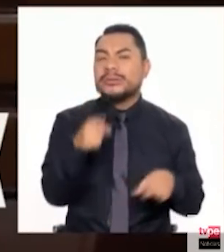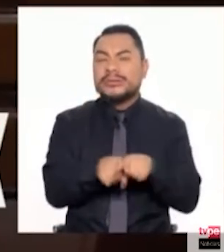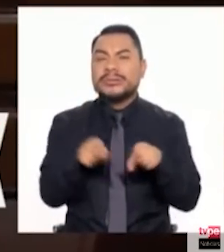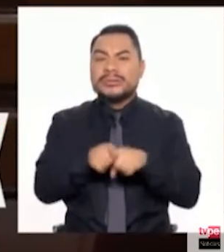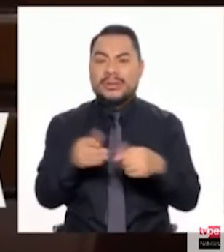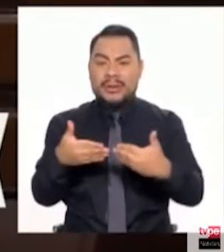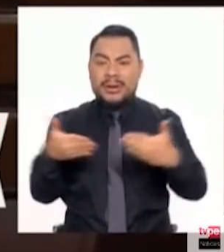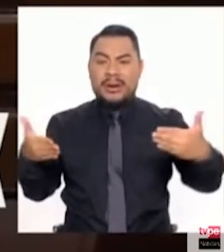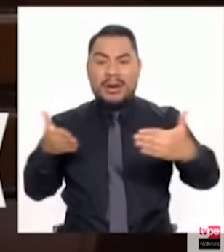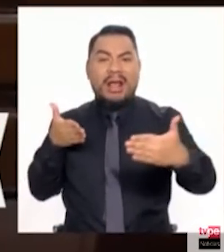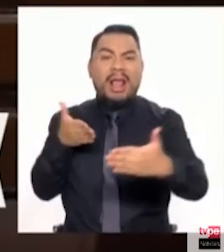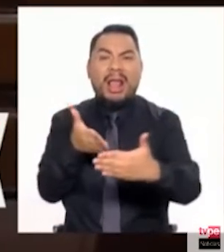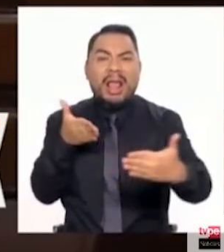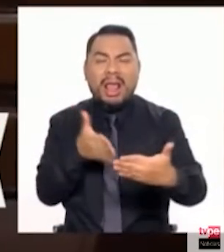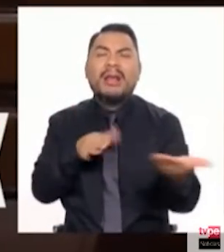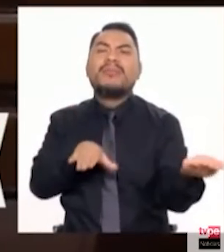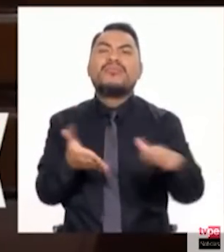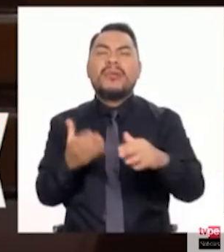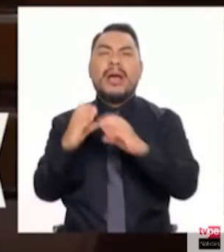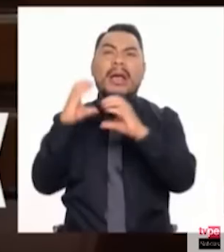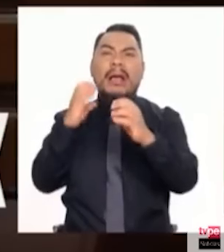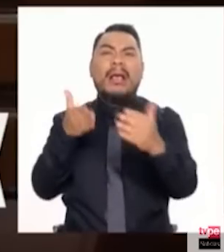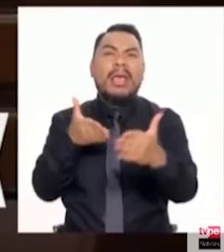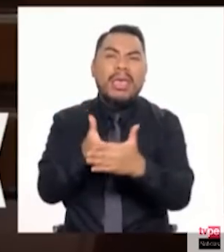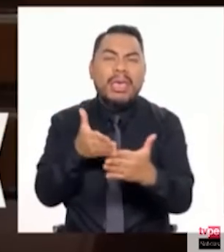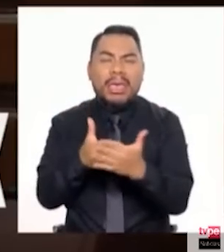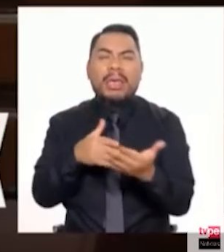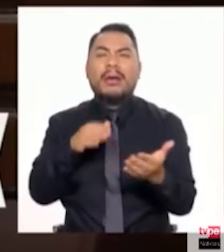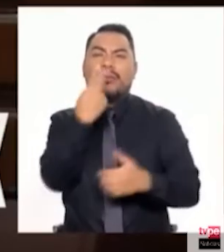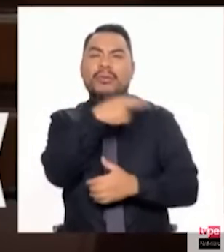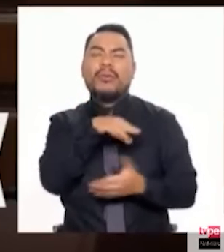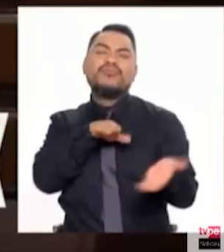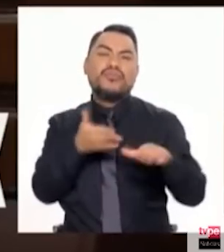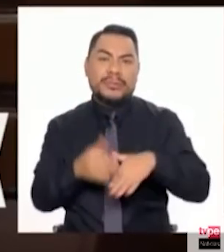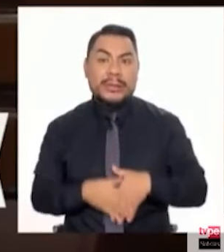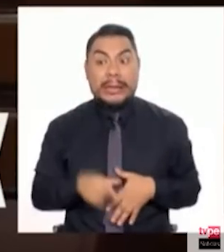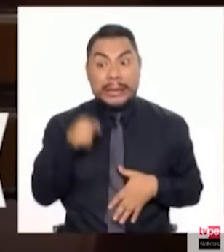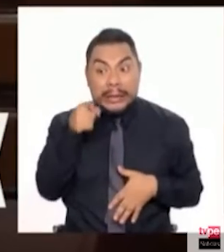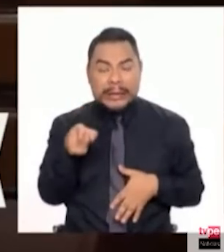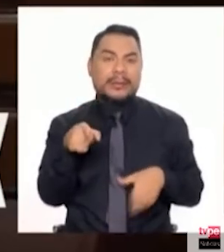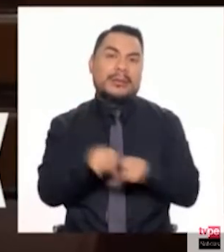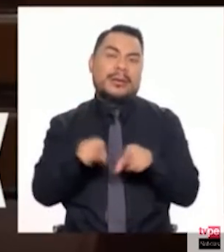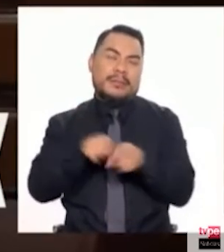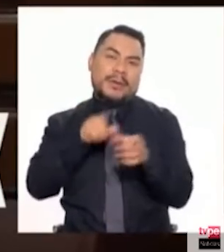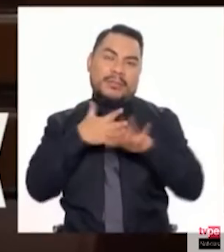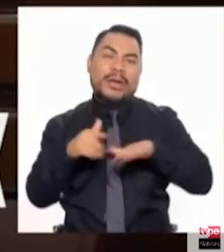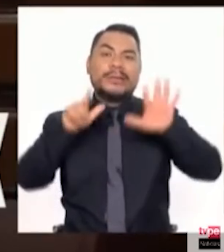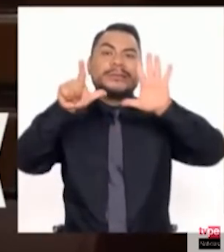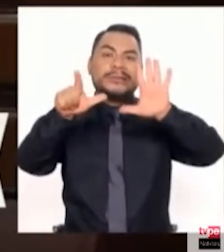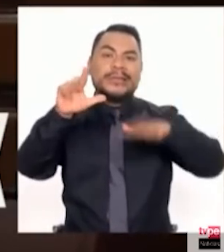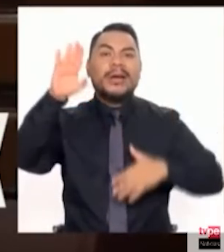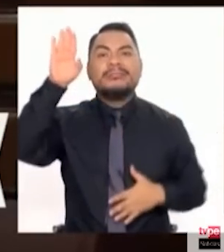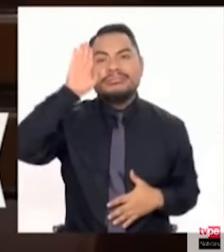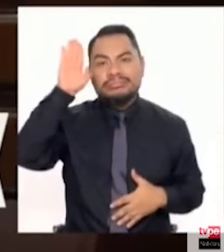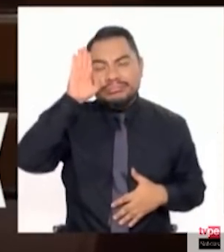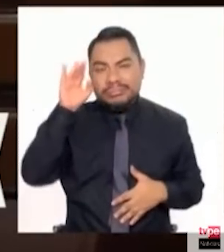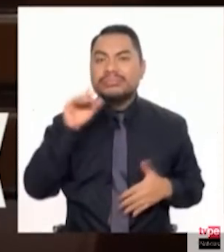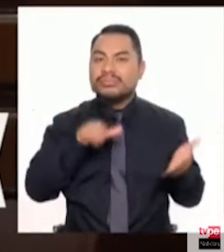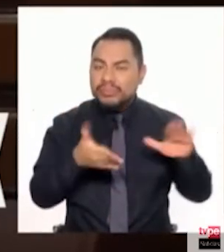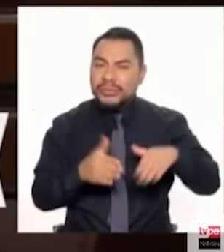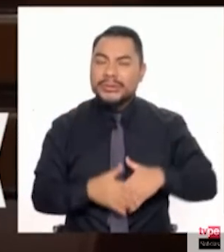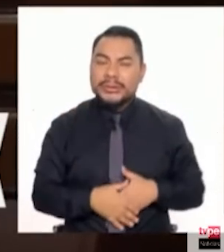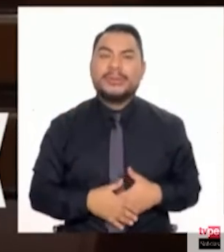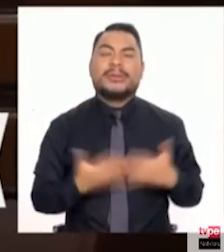bloqueos de vías en esta circunstancias murieron también siete efectivos de las fuerzas del orden